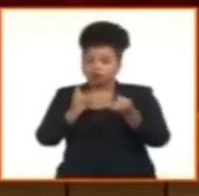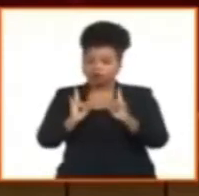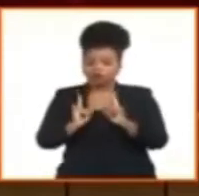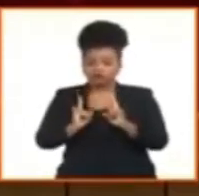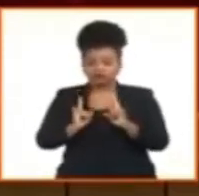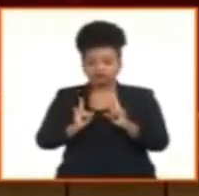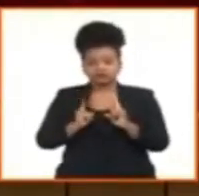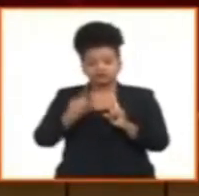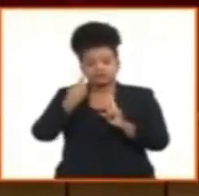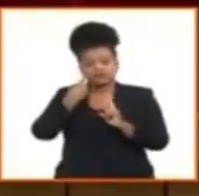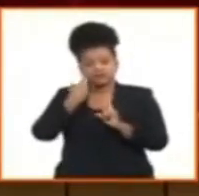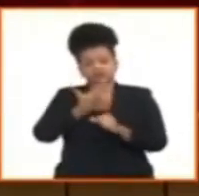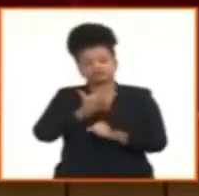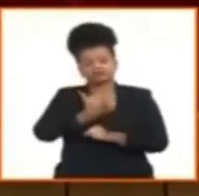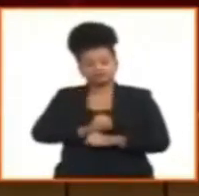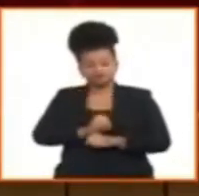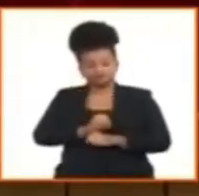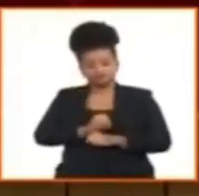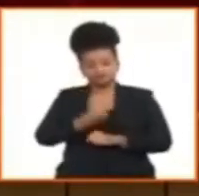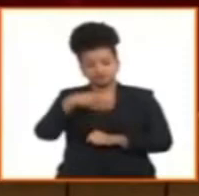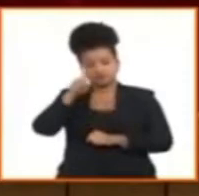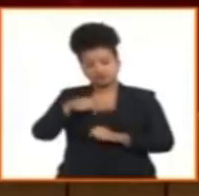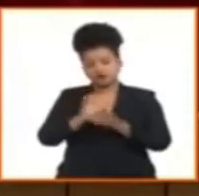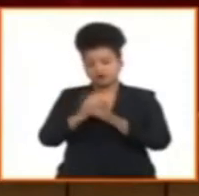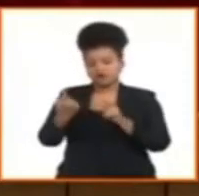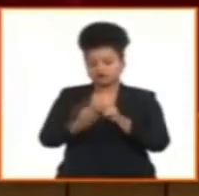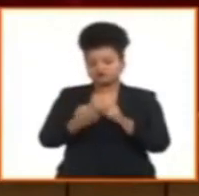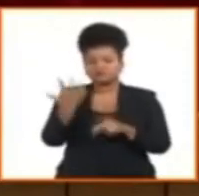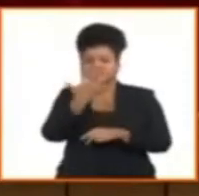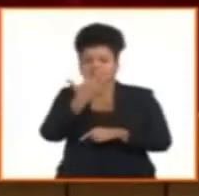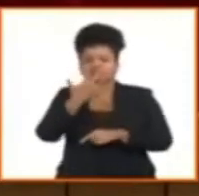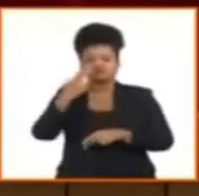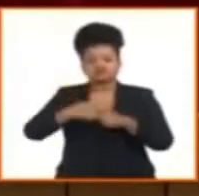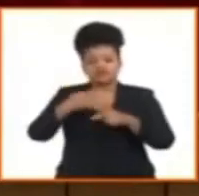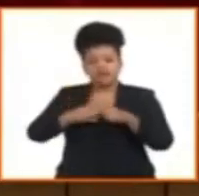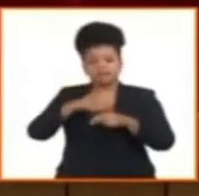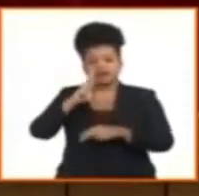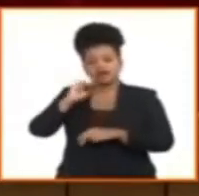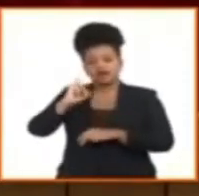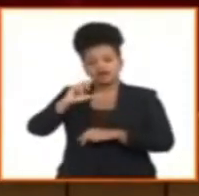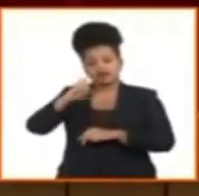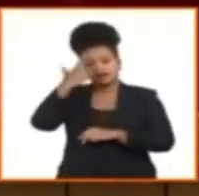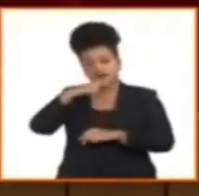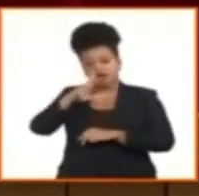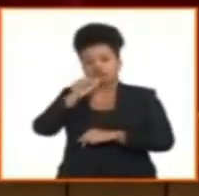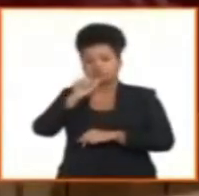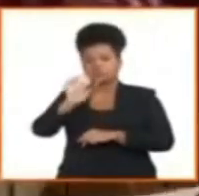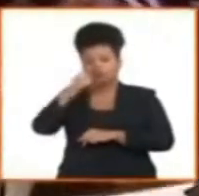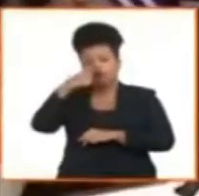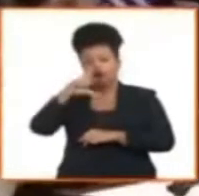una nota amarga en la celebración del 1 de mayo. Me refiero a Ricardo Alarcón de Quesada.